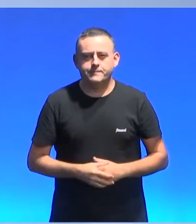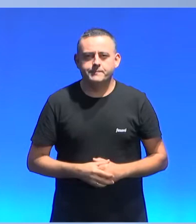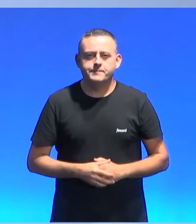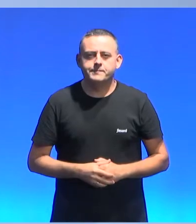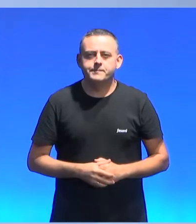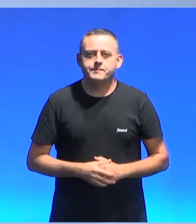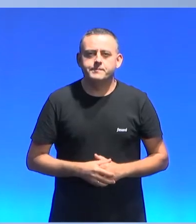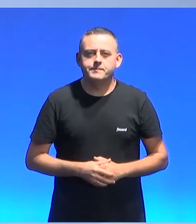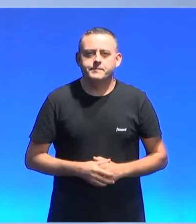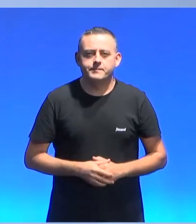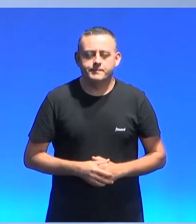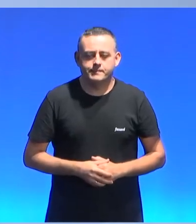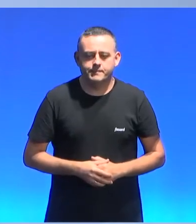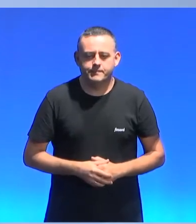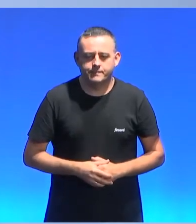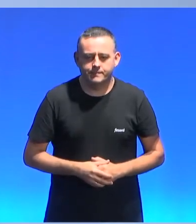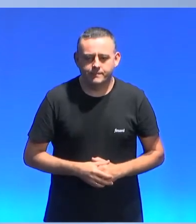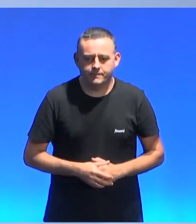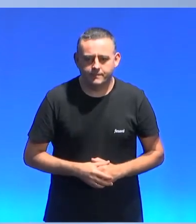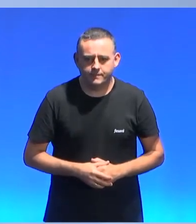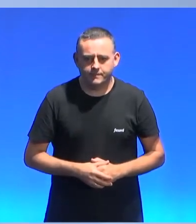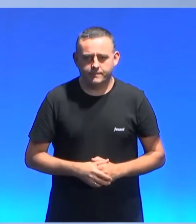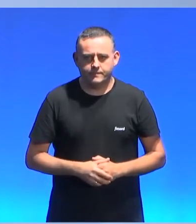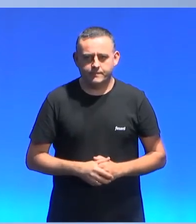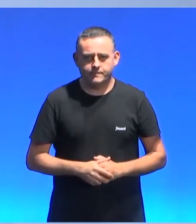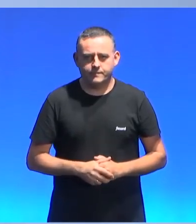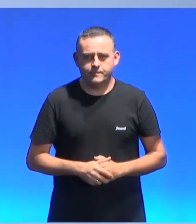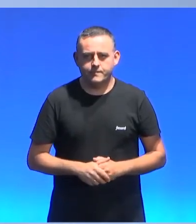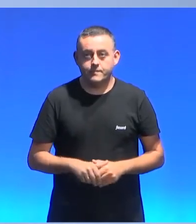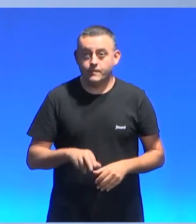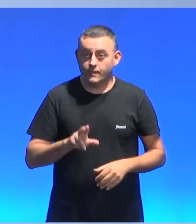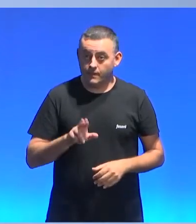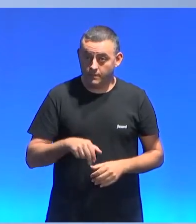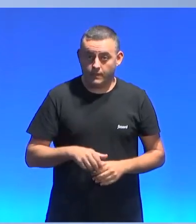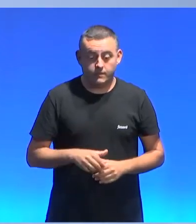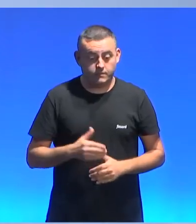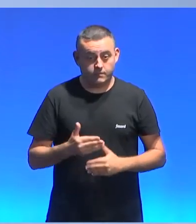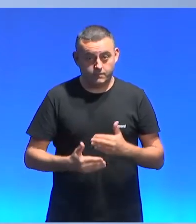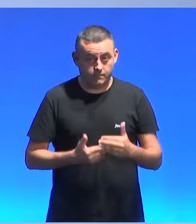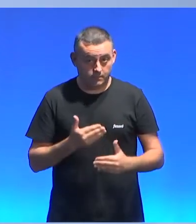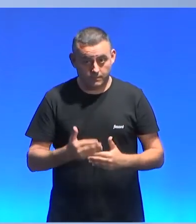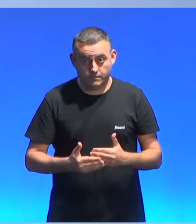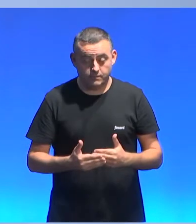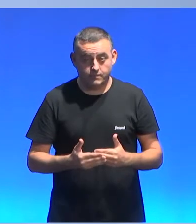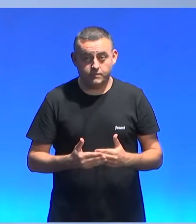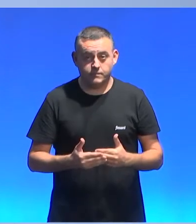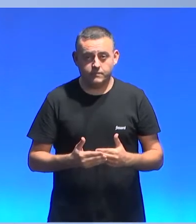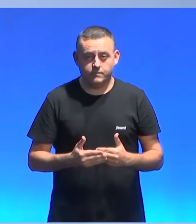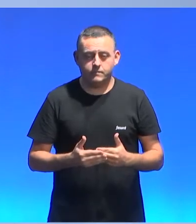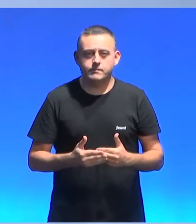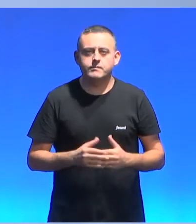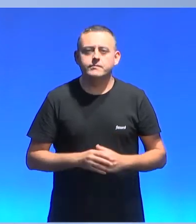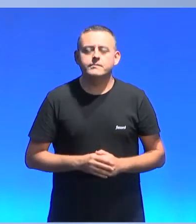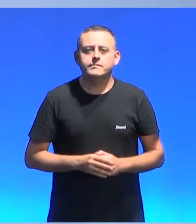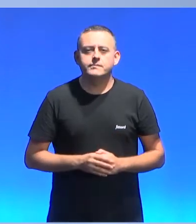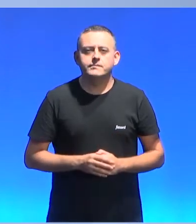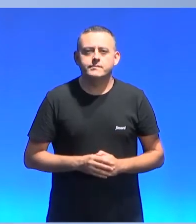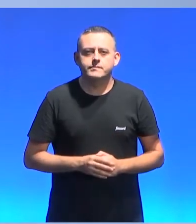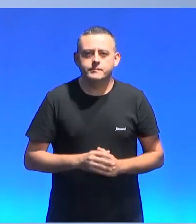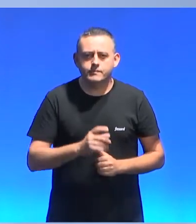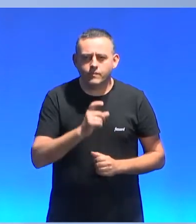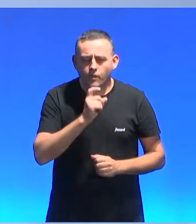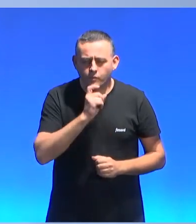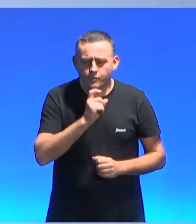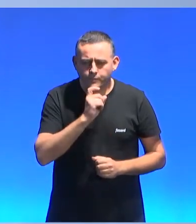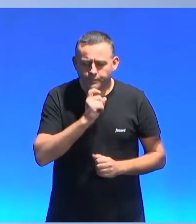Los niños se quedan por 2 años enseguida, encontrándose frecuentemente. Proponemos que por